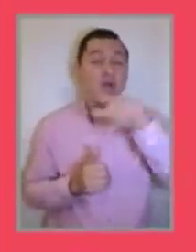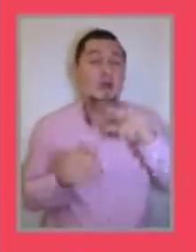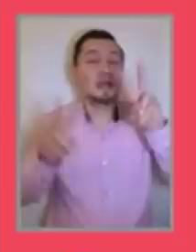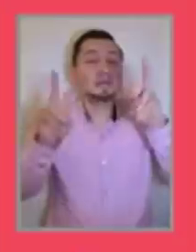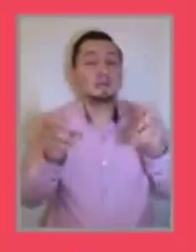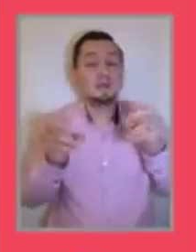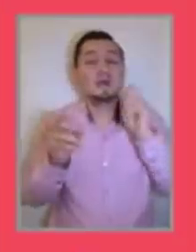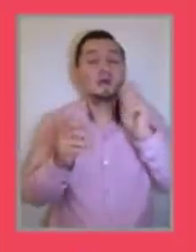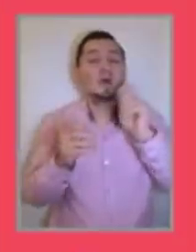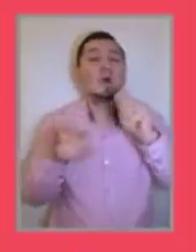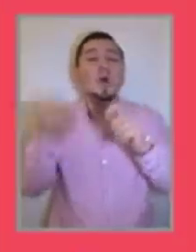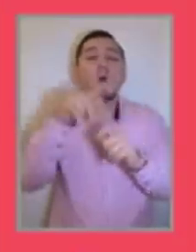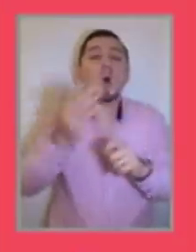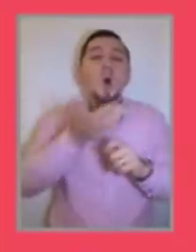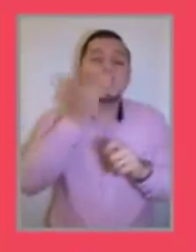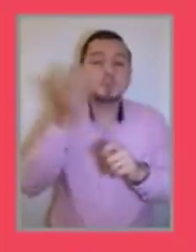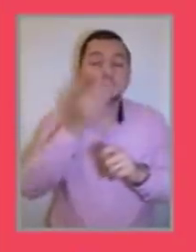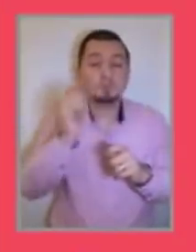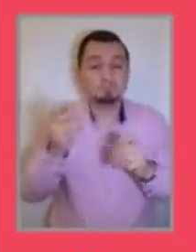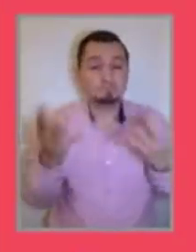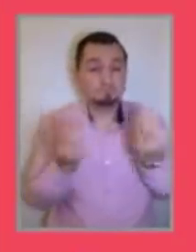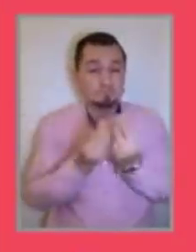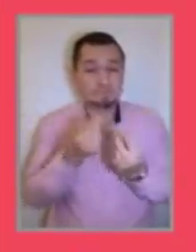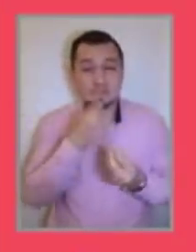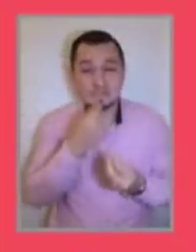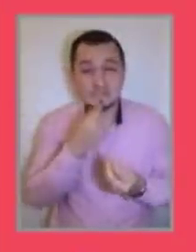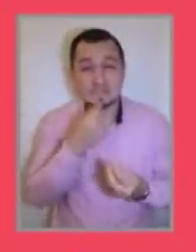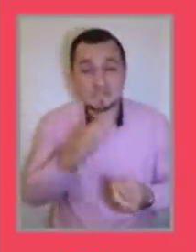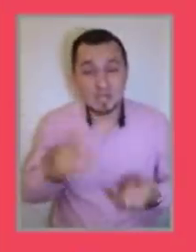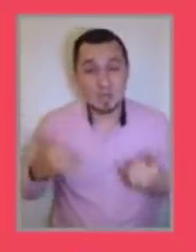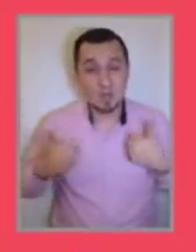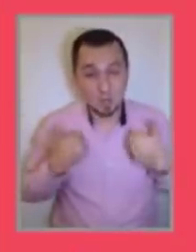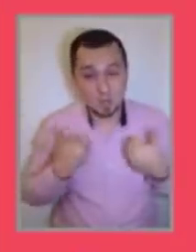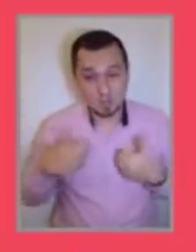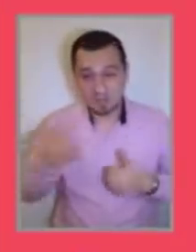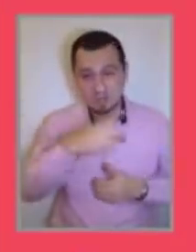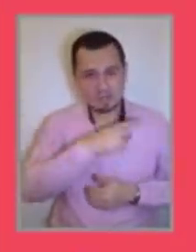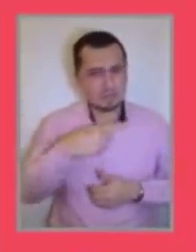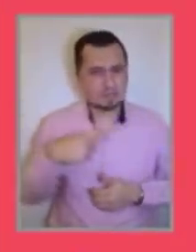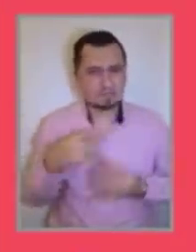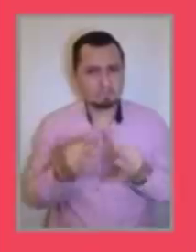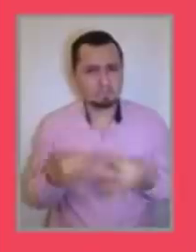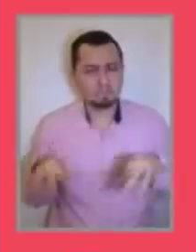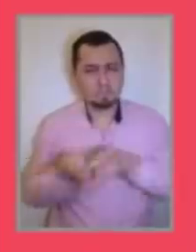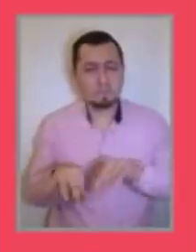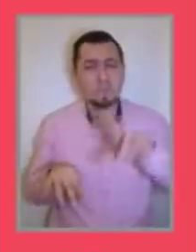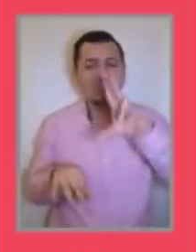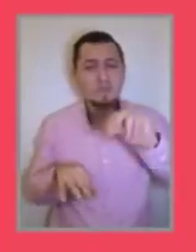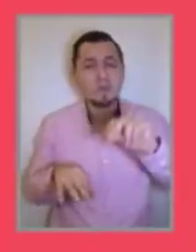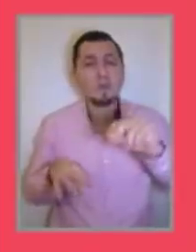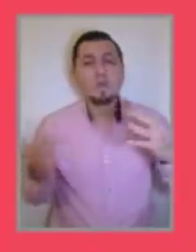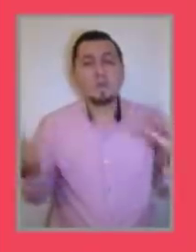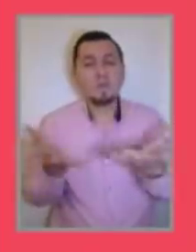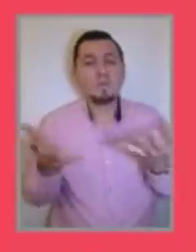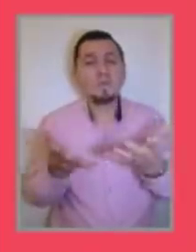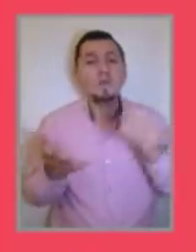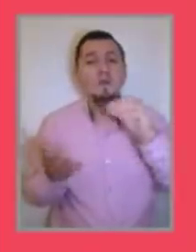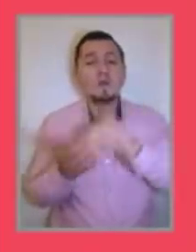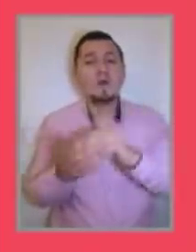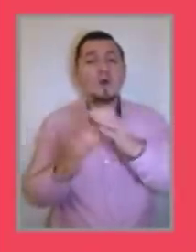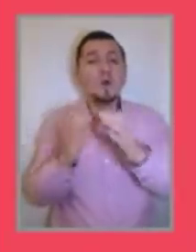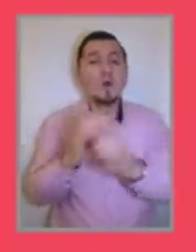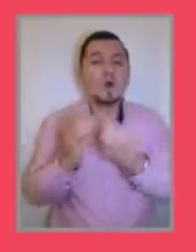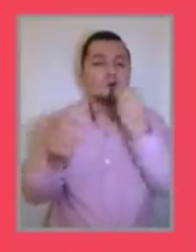del hábito que tiene que generar cada uno de nuestros niños, niñas y jóvenes es importantísimo para no compartir instrumentos,